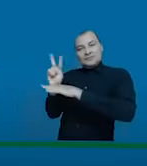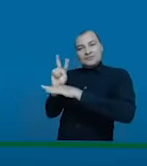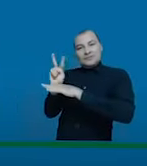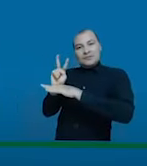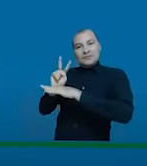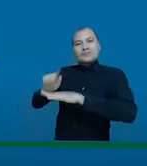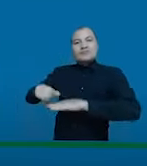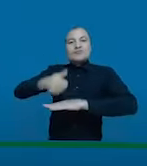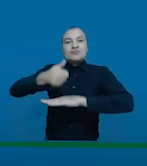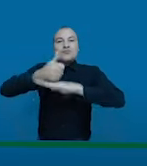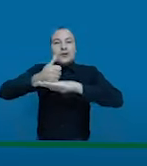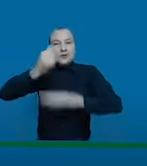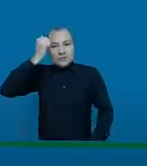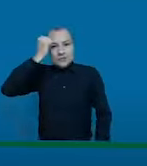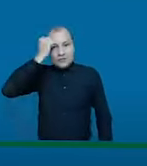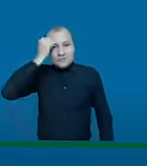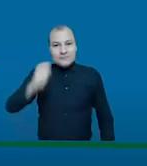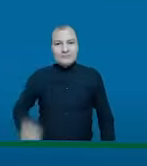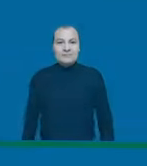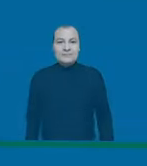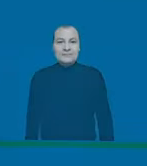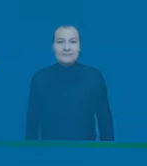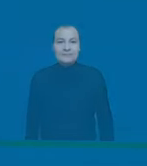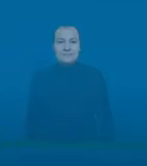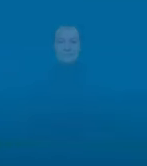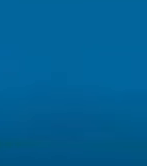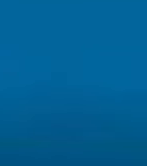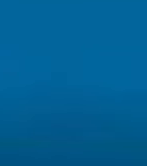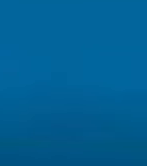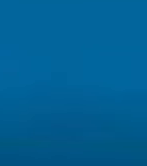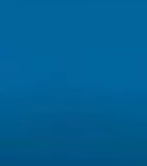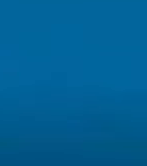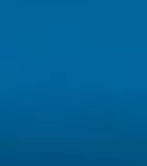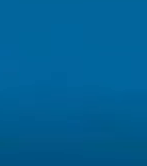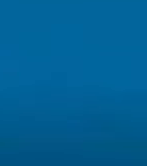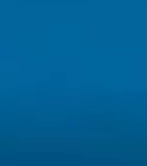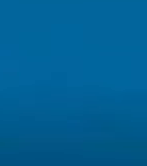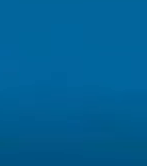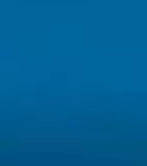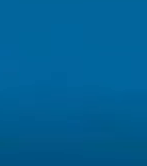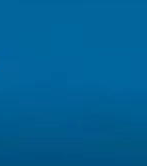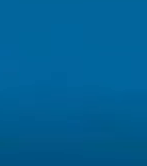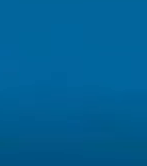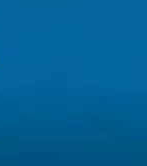la UDEA es florecer. Permanencia universitaria de la Vicerrectoría de Docencia.